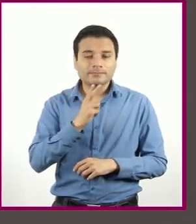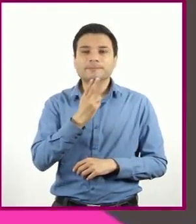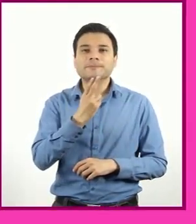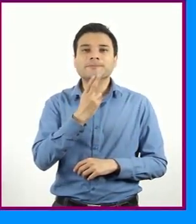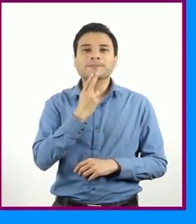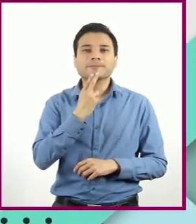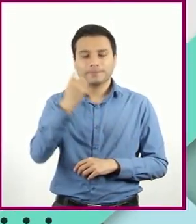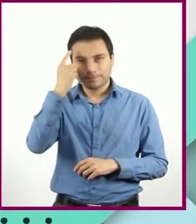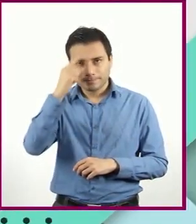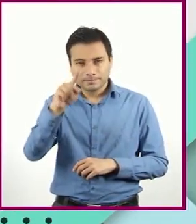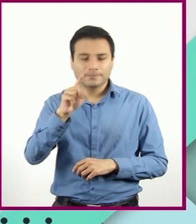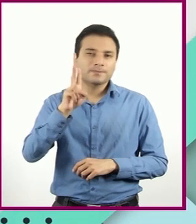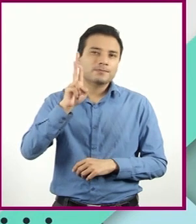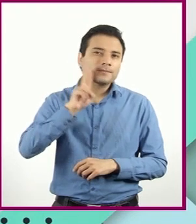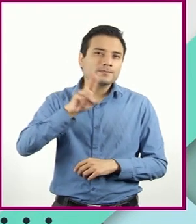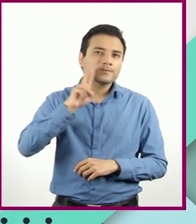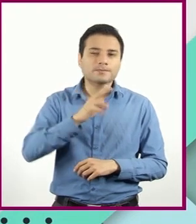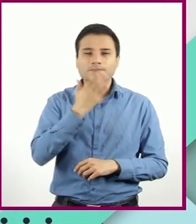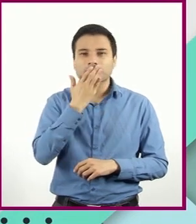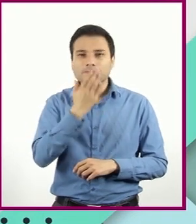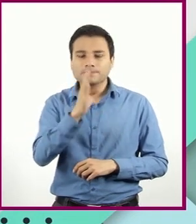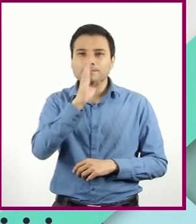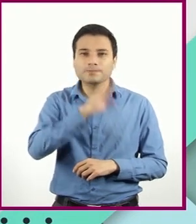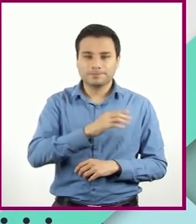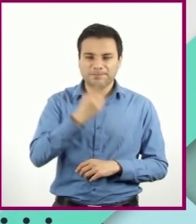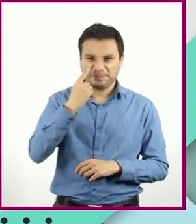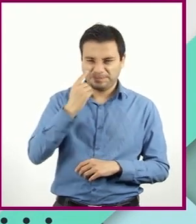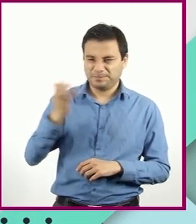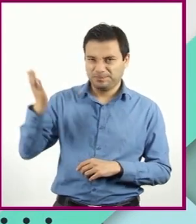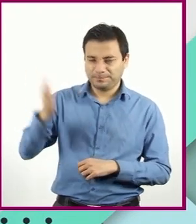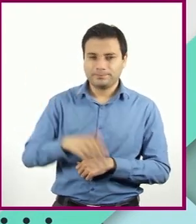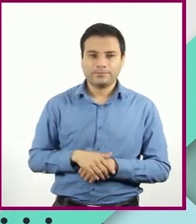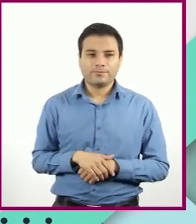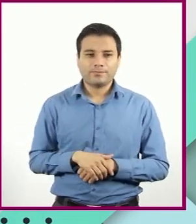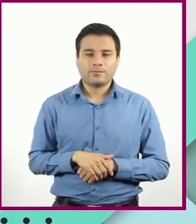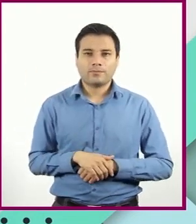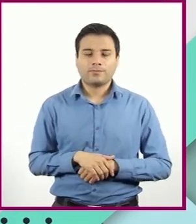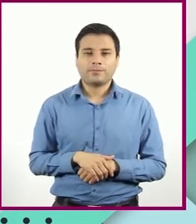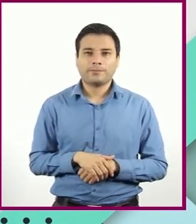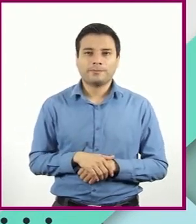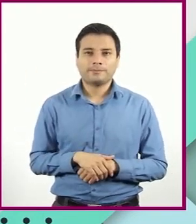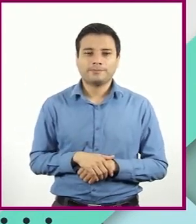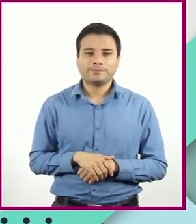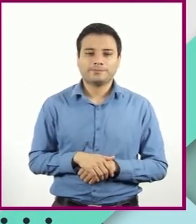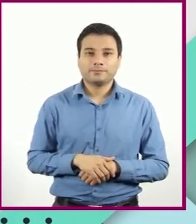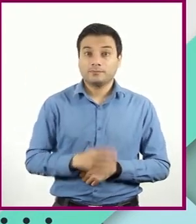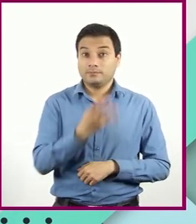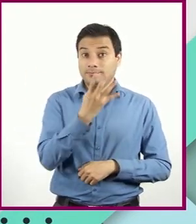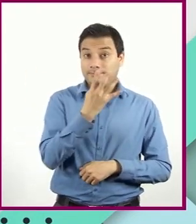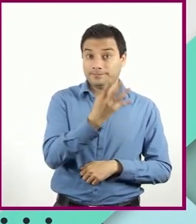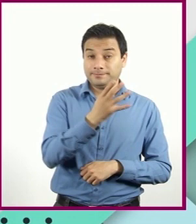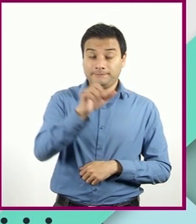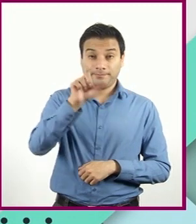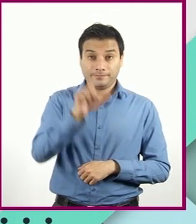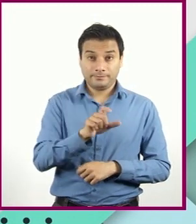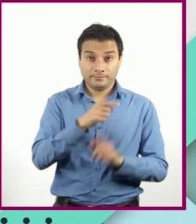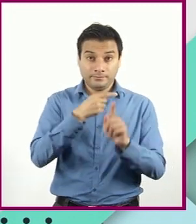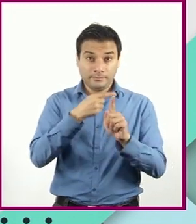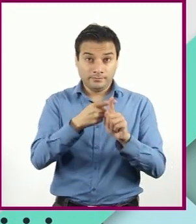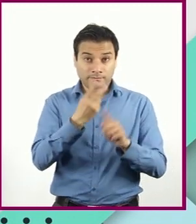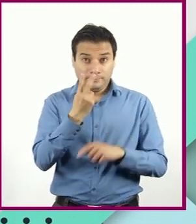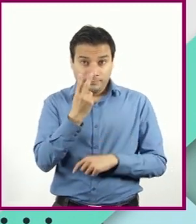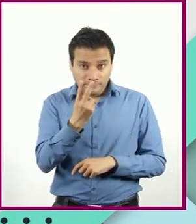los cálculos. Hagamos la comprobación. La ecuación inicial es 4x más 2 igual a